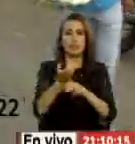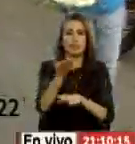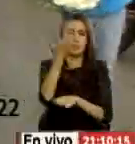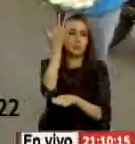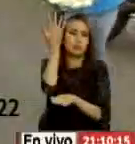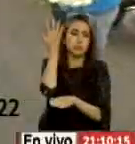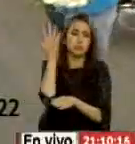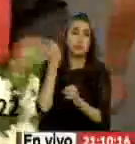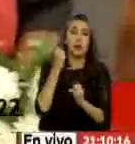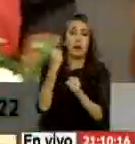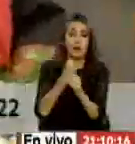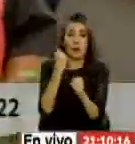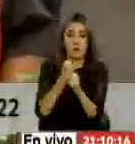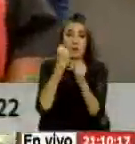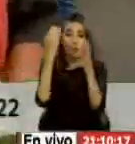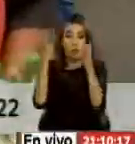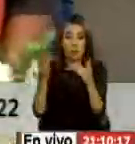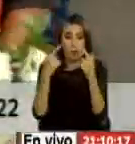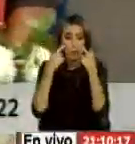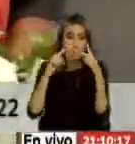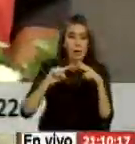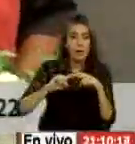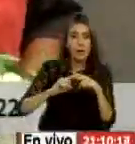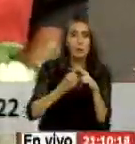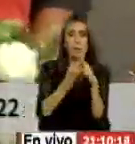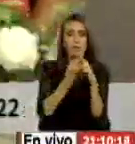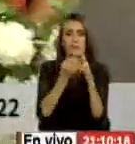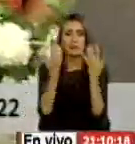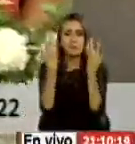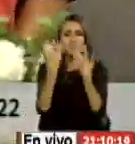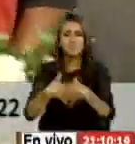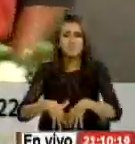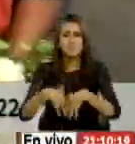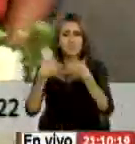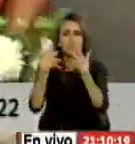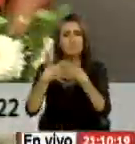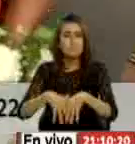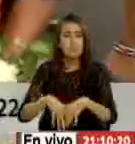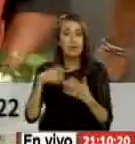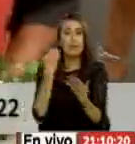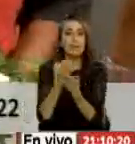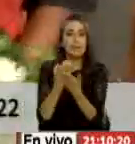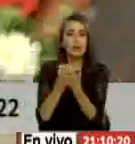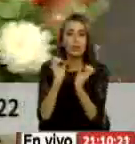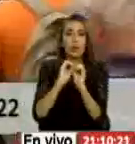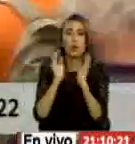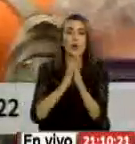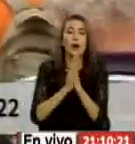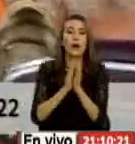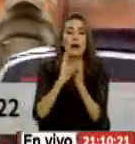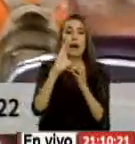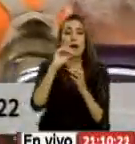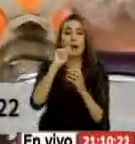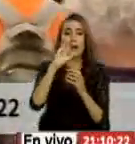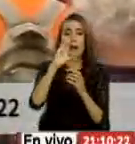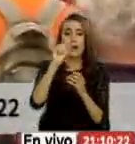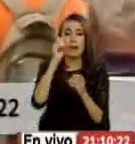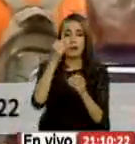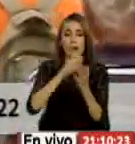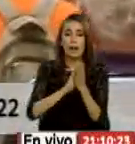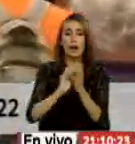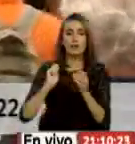de los trabajadores porteños empezó por una profunda crisis económica tras la caída de los precios del cacao, salarios